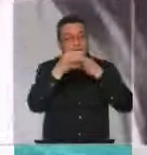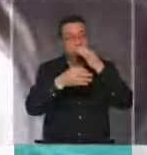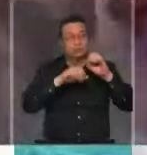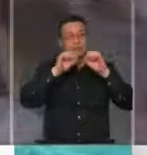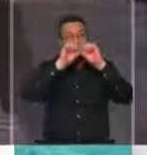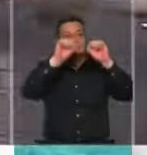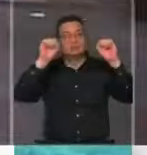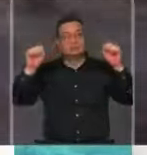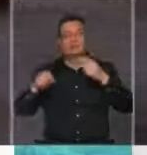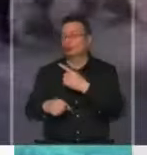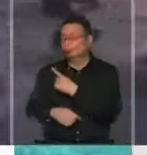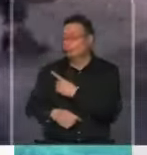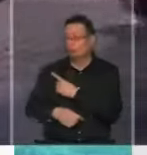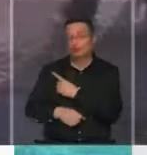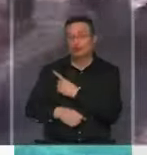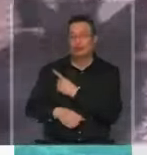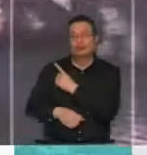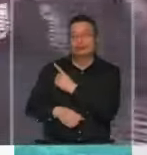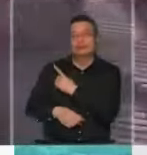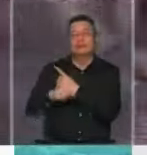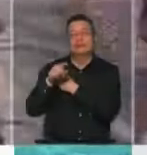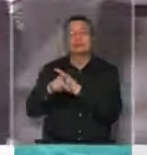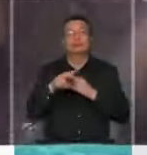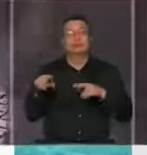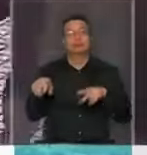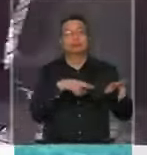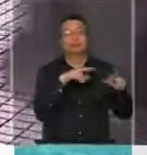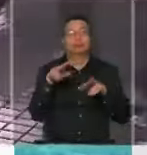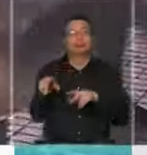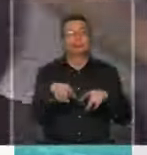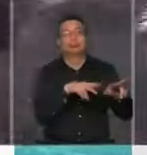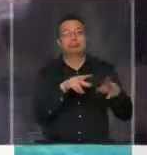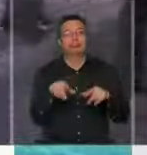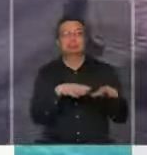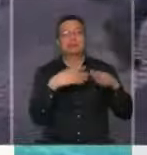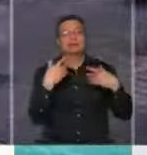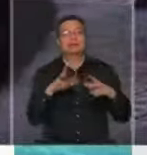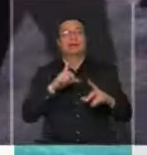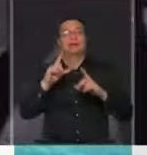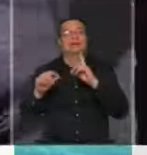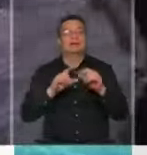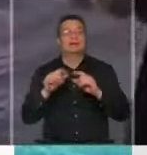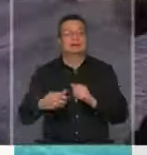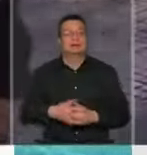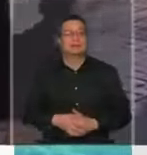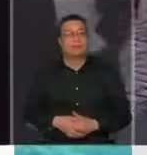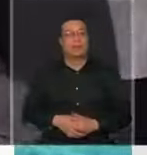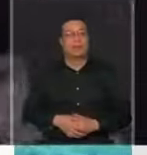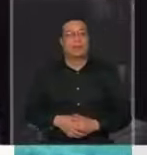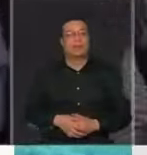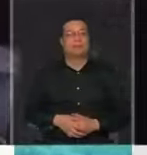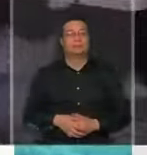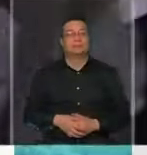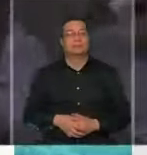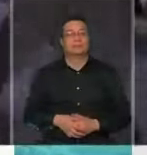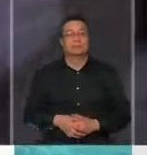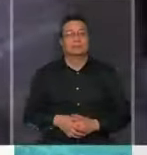viendo ahora en imágenes, ¿no? En el momento en el que iban saliendo ya del Monumental.